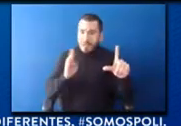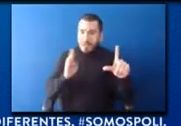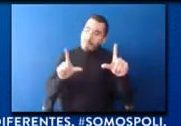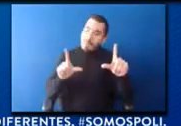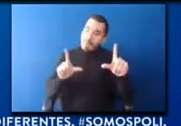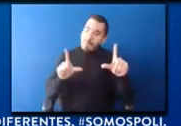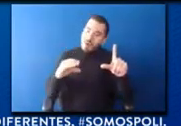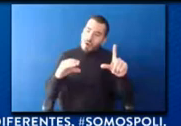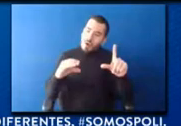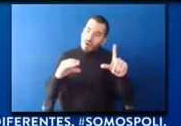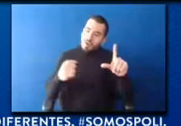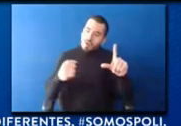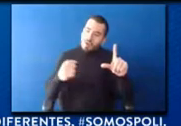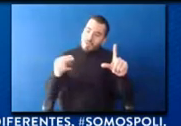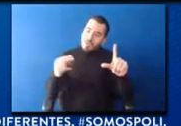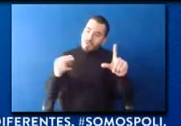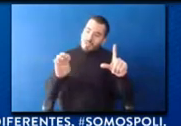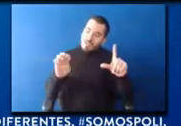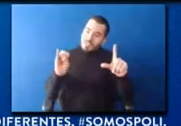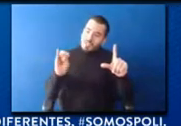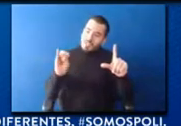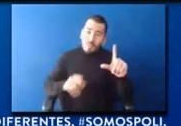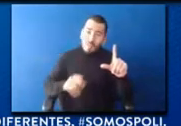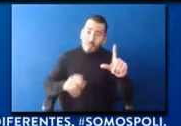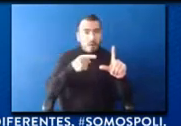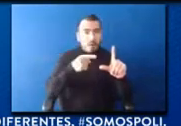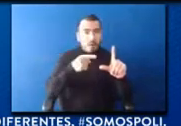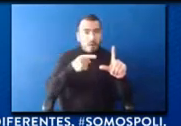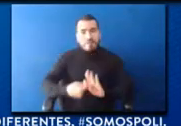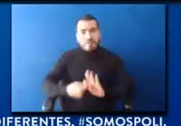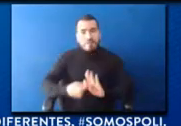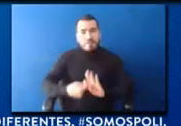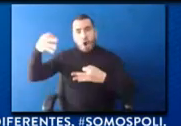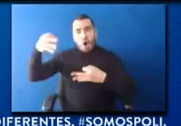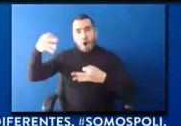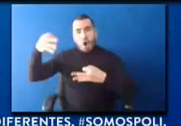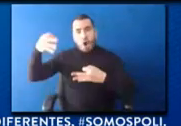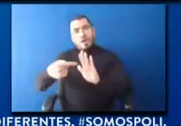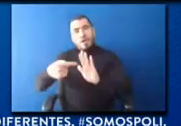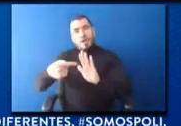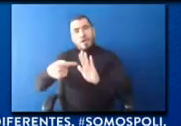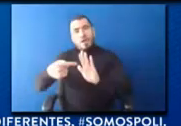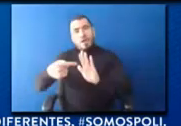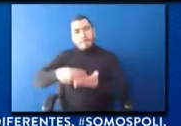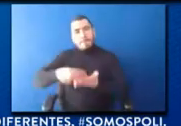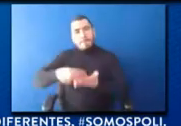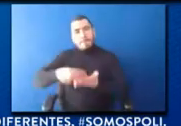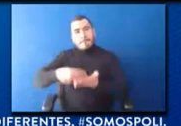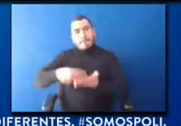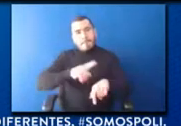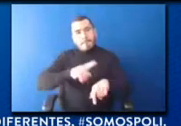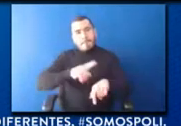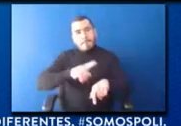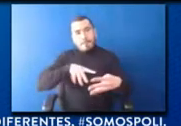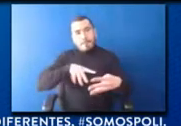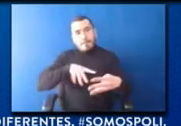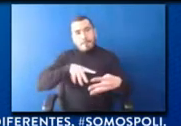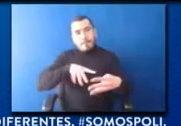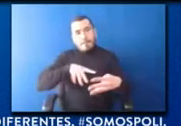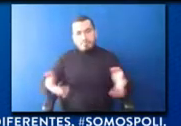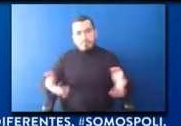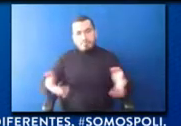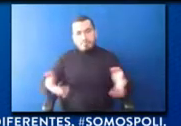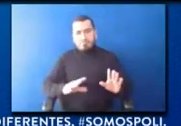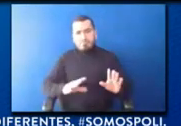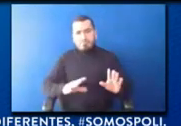está su valor que usted compró, aquí está su bono y este señor le va a pagar en estas consideraciones. Más sencillo, más barato y